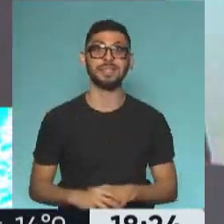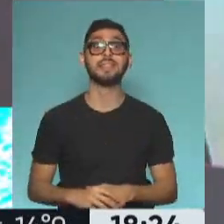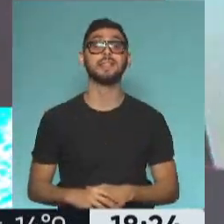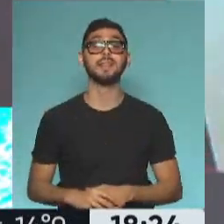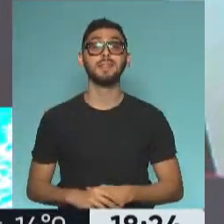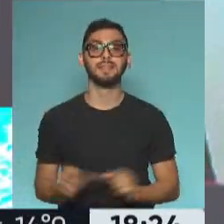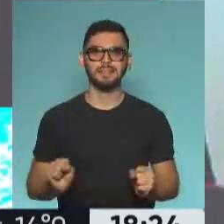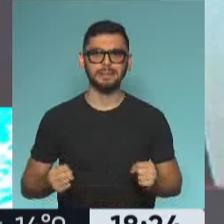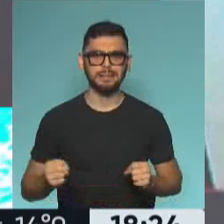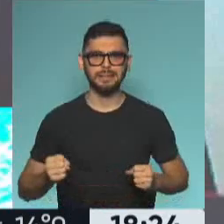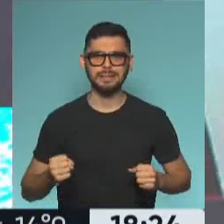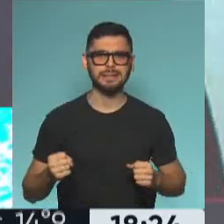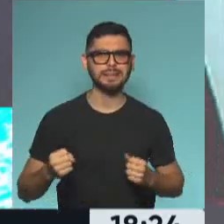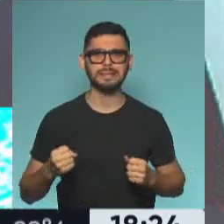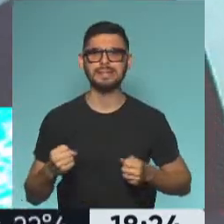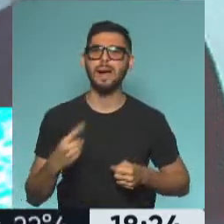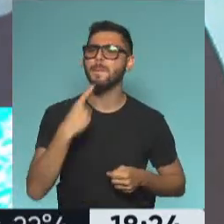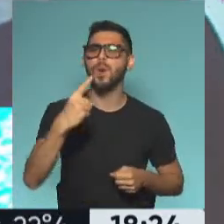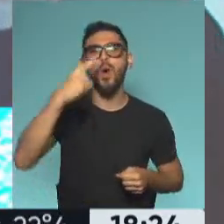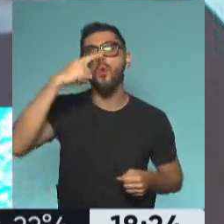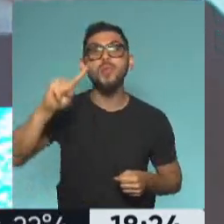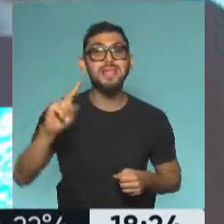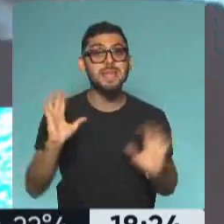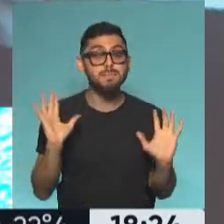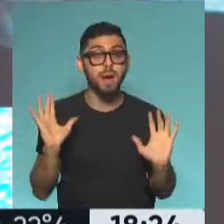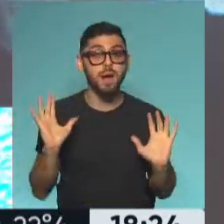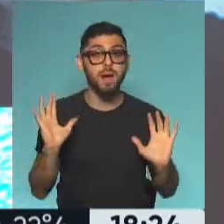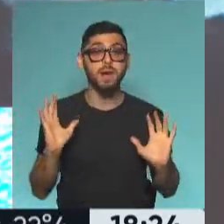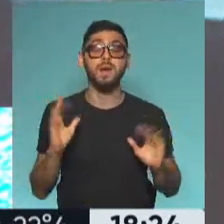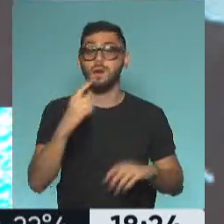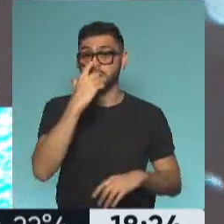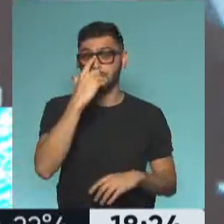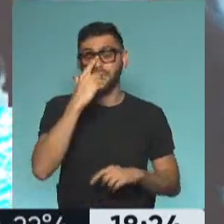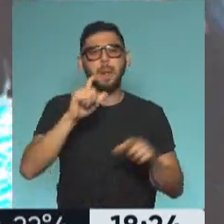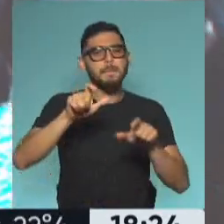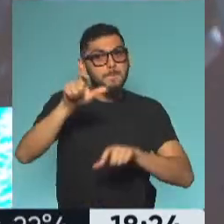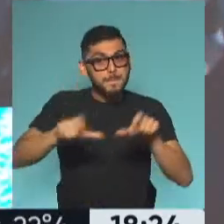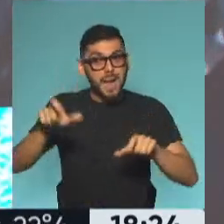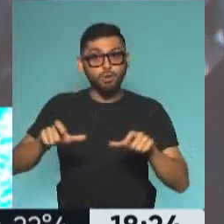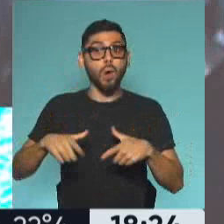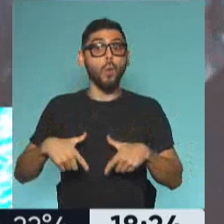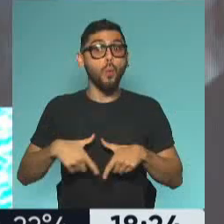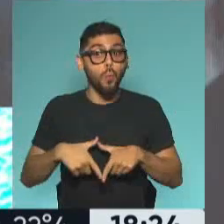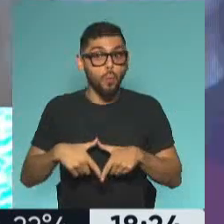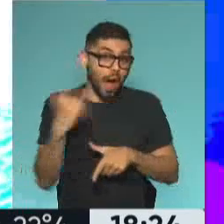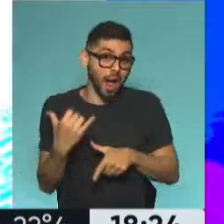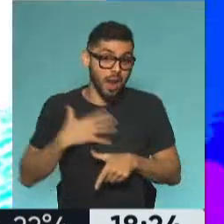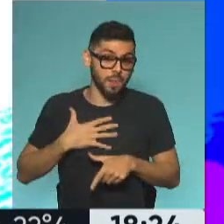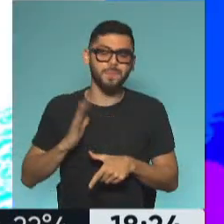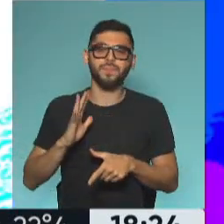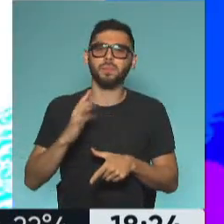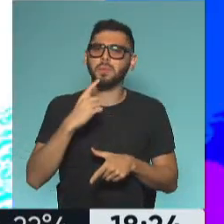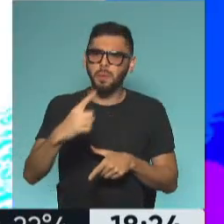Francesca, ay, cuántos nervios. Pregunta para el equipo verde. Pregunta. ¿Las personas con vulva